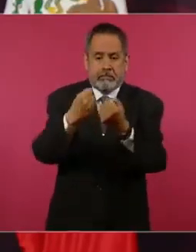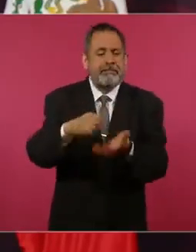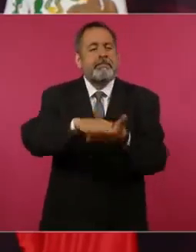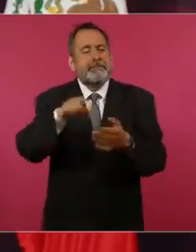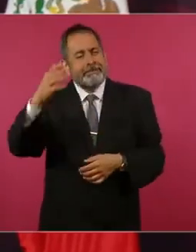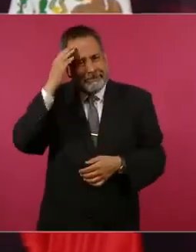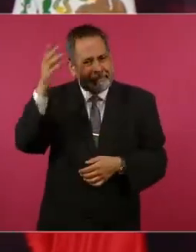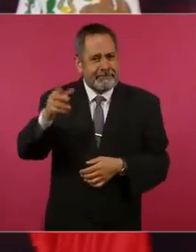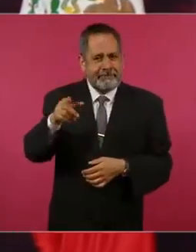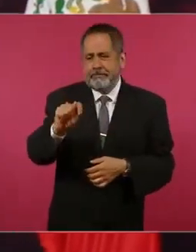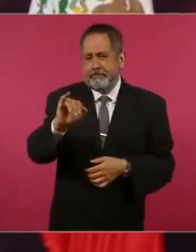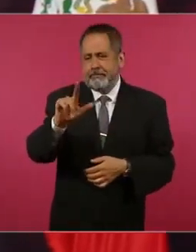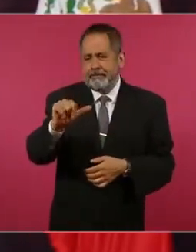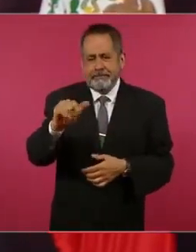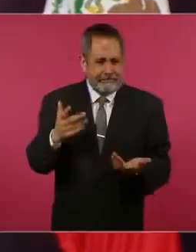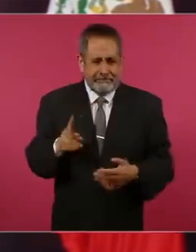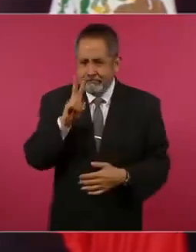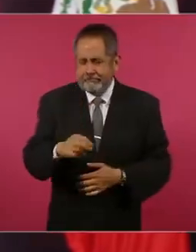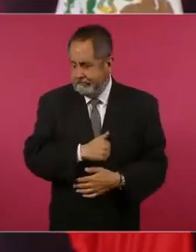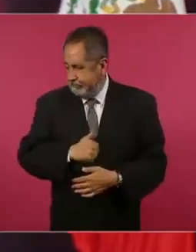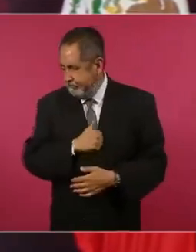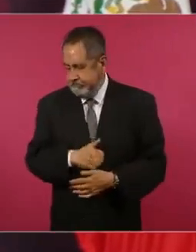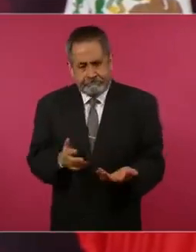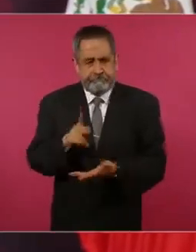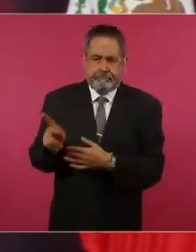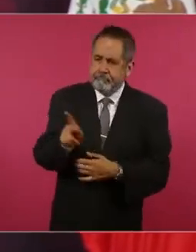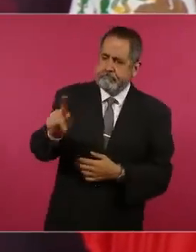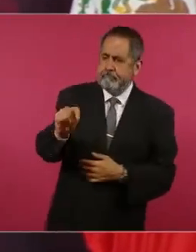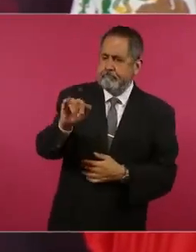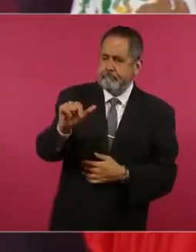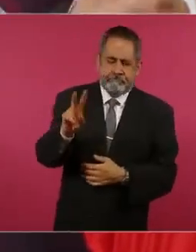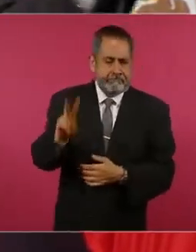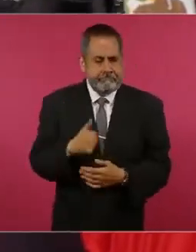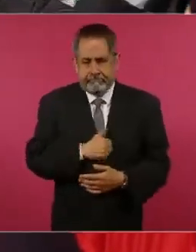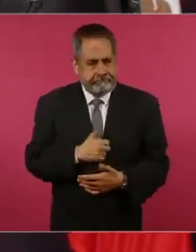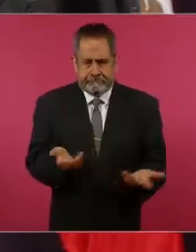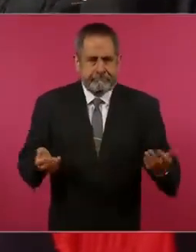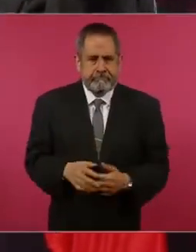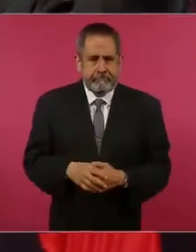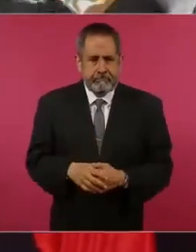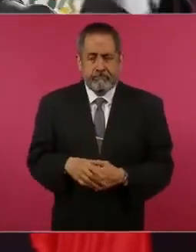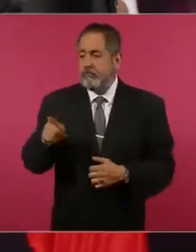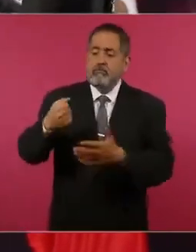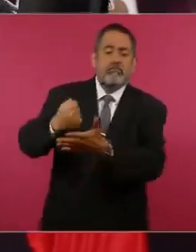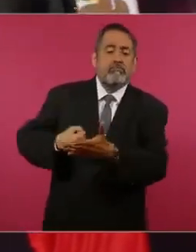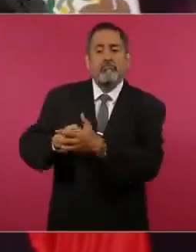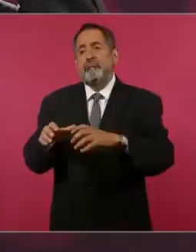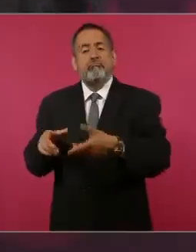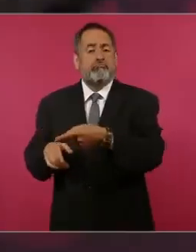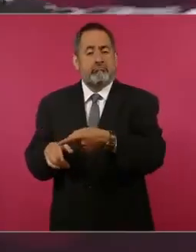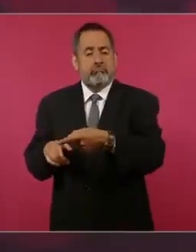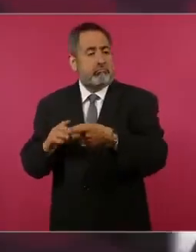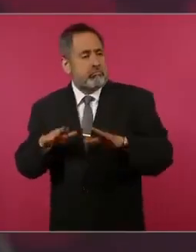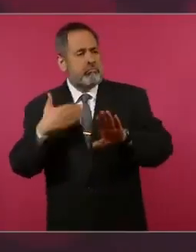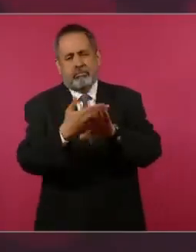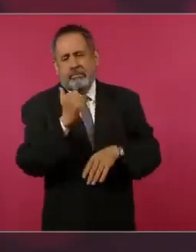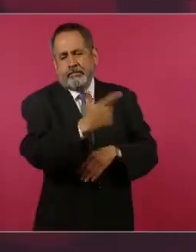Tila es muy lamentable, porque no es la lucha